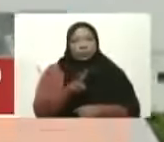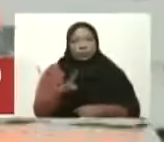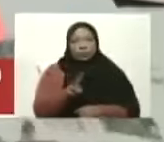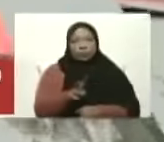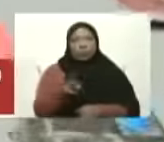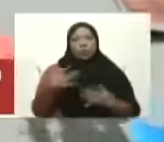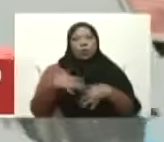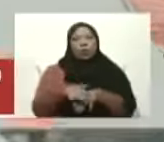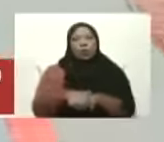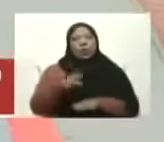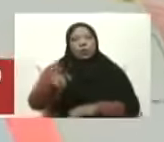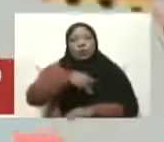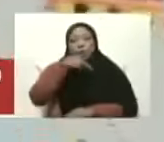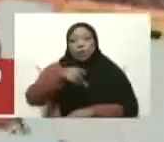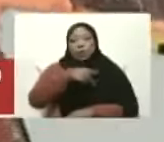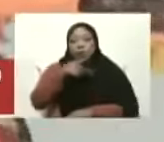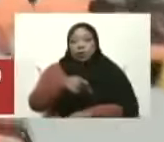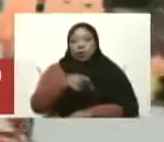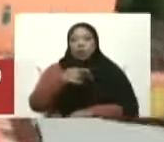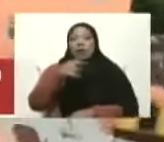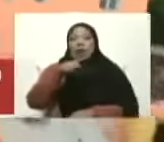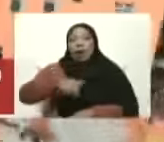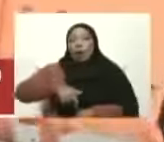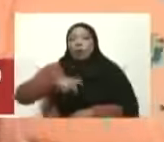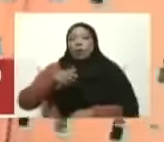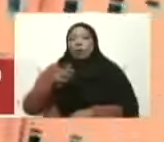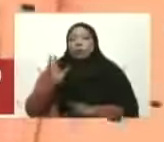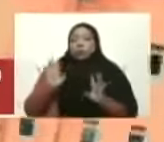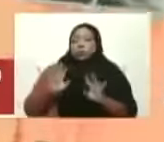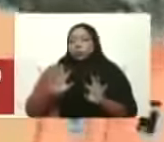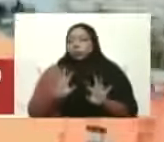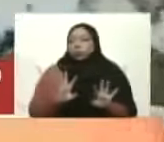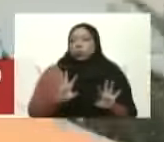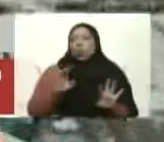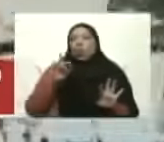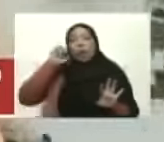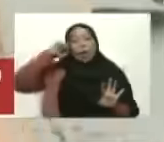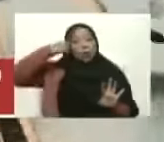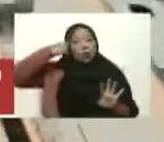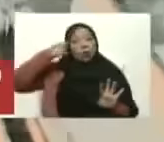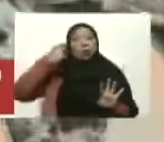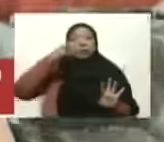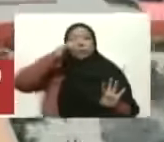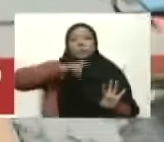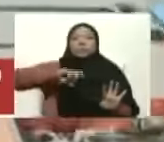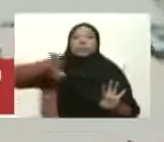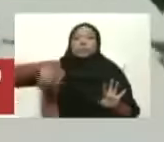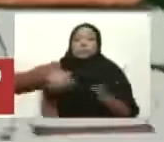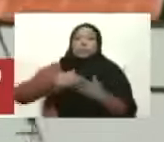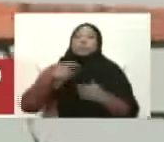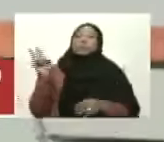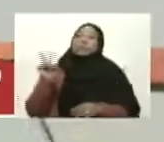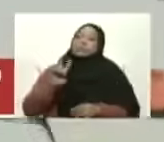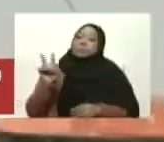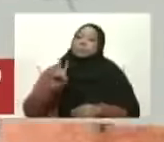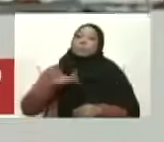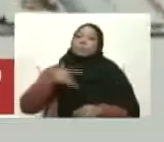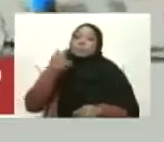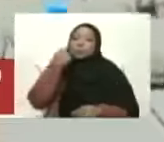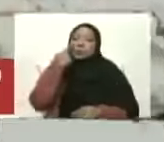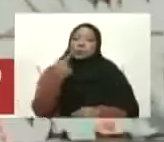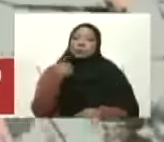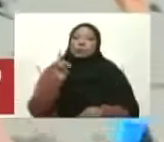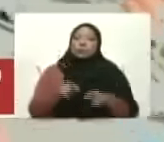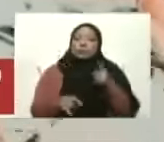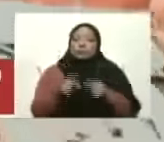organización popular en esta entidad. Y hemos recordado, Carlos, que a lo largo y ancho del país hemos podido ver cómo de